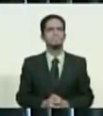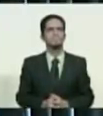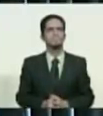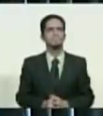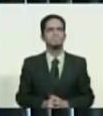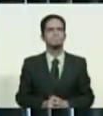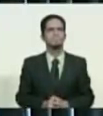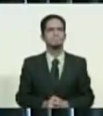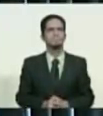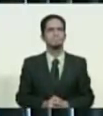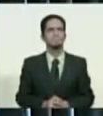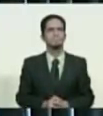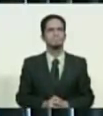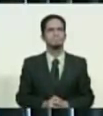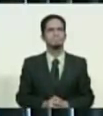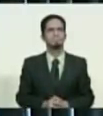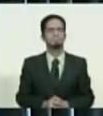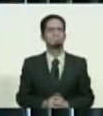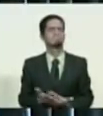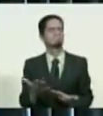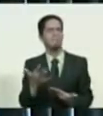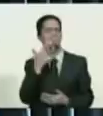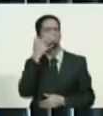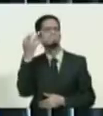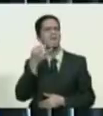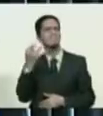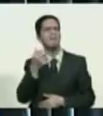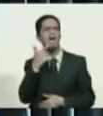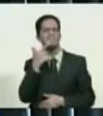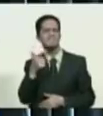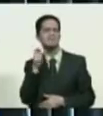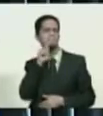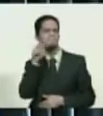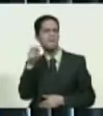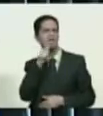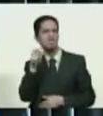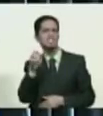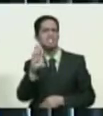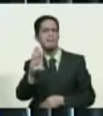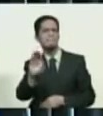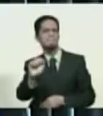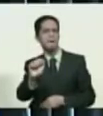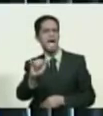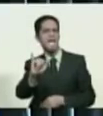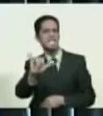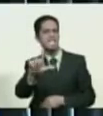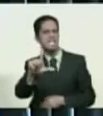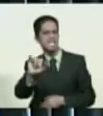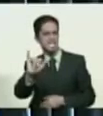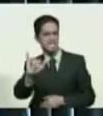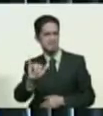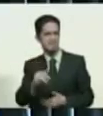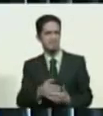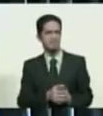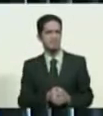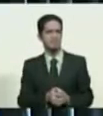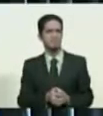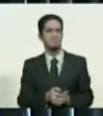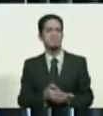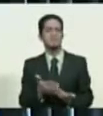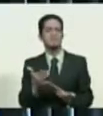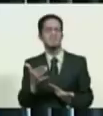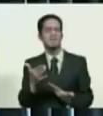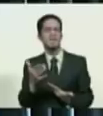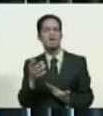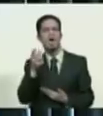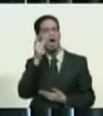No es verdad lo que dice el señor Bailey, que Requesén no sabía de quién estaba hablando, ahí lo dice. Que Julio Borges lo